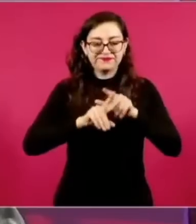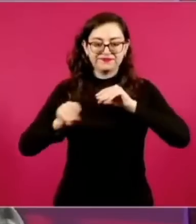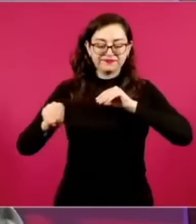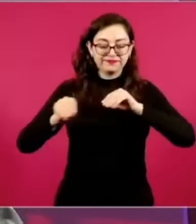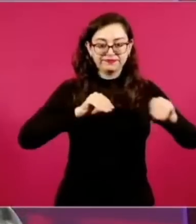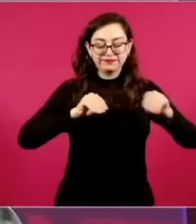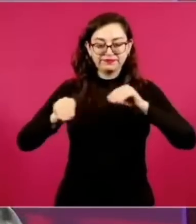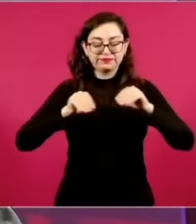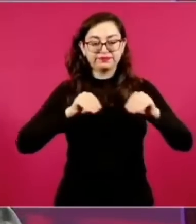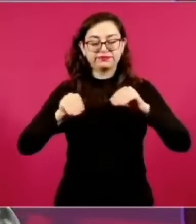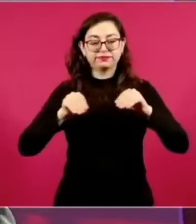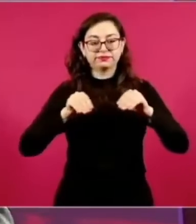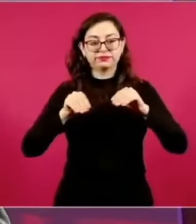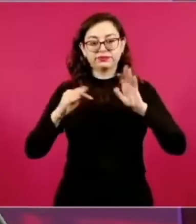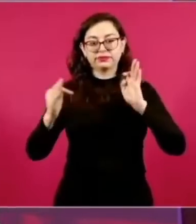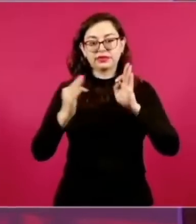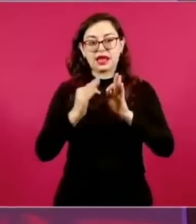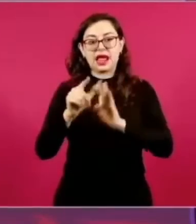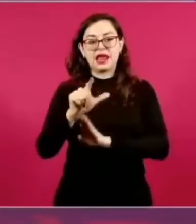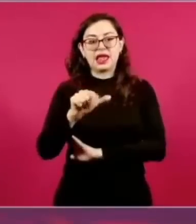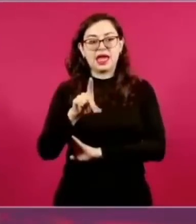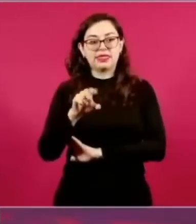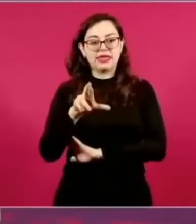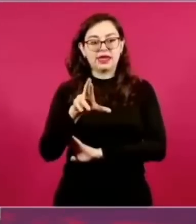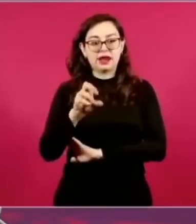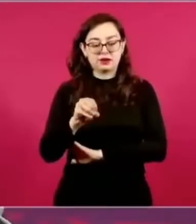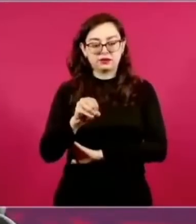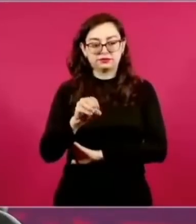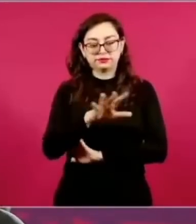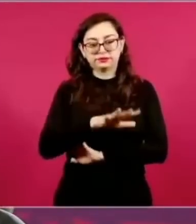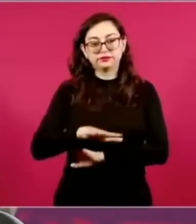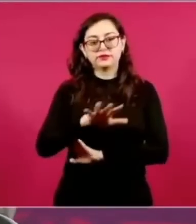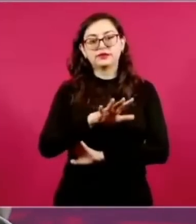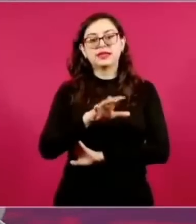de cerca de Laredo, que se llama San Diego,